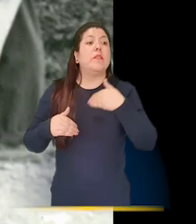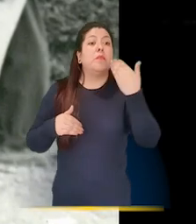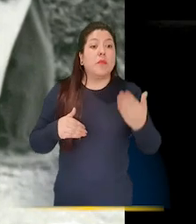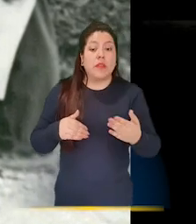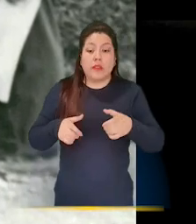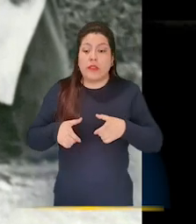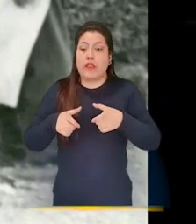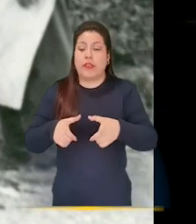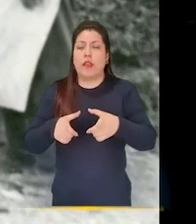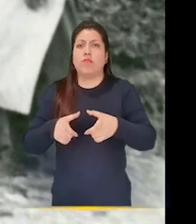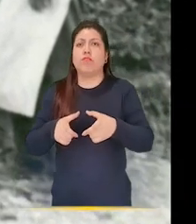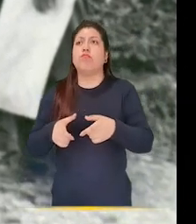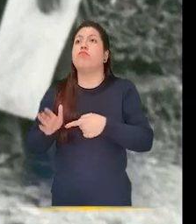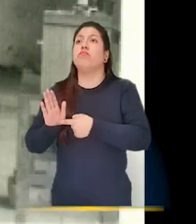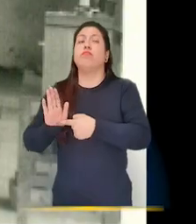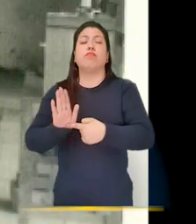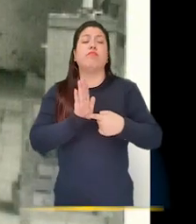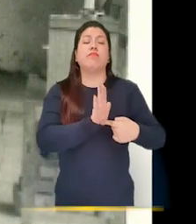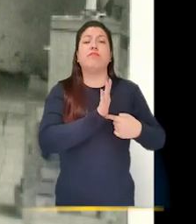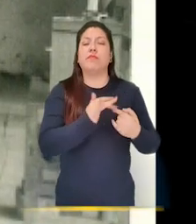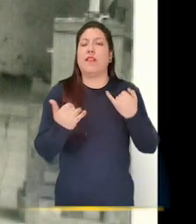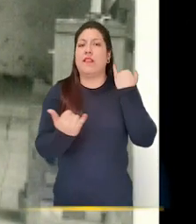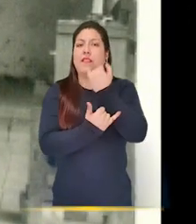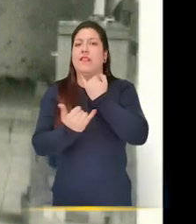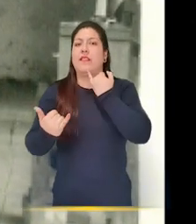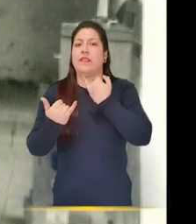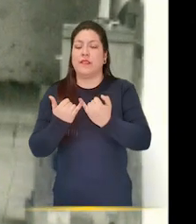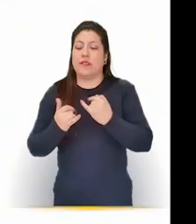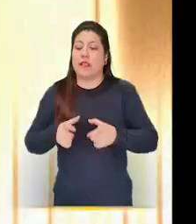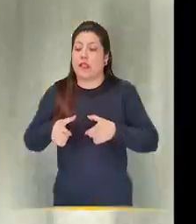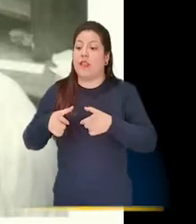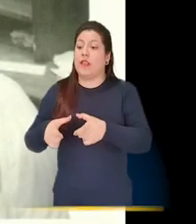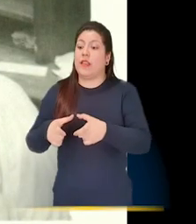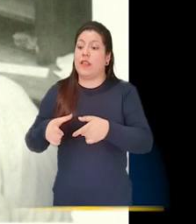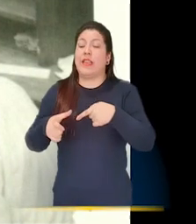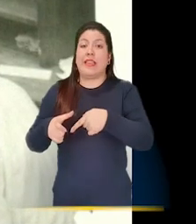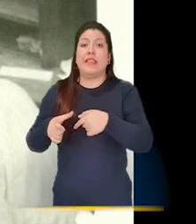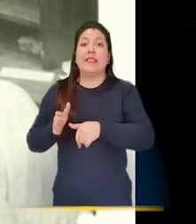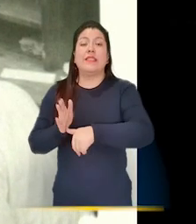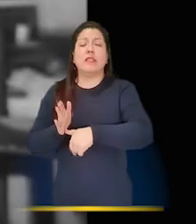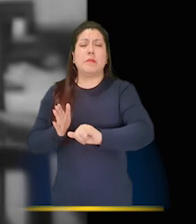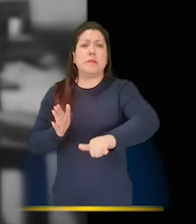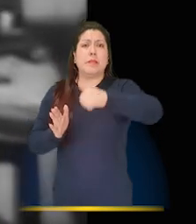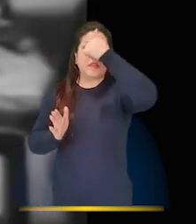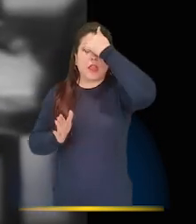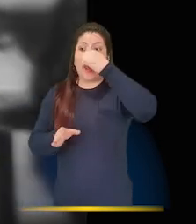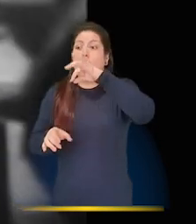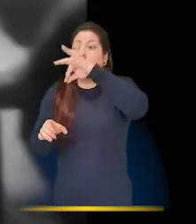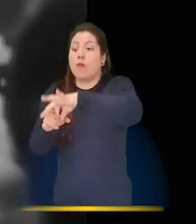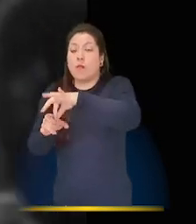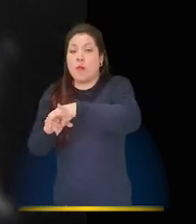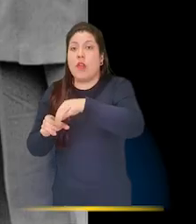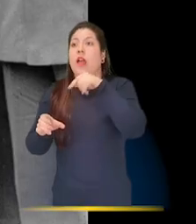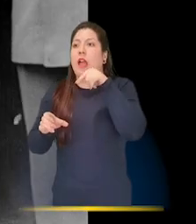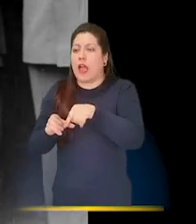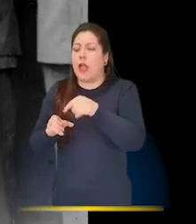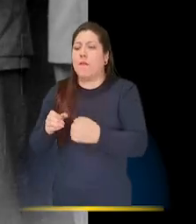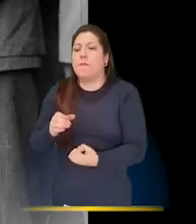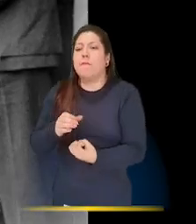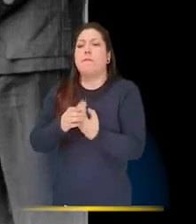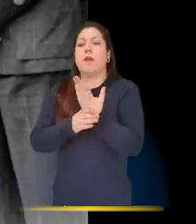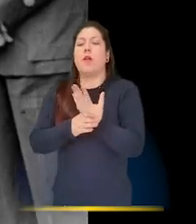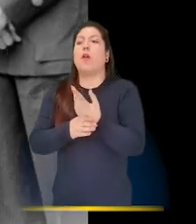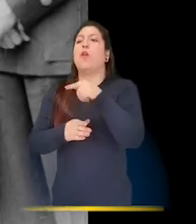y posteriormente como instrumento de identidad. Y por ser la identificación un elemento esencial de los comicios, se